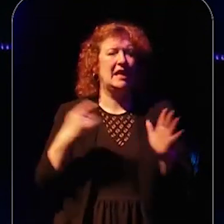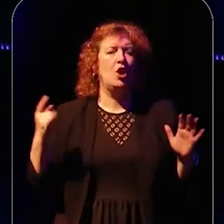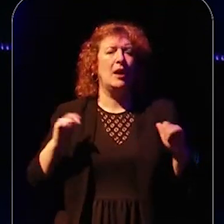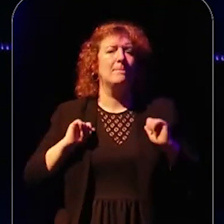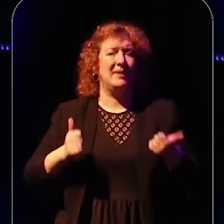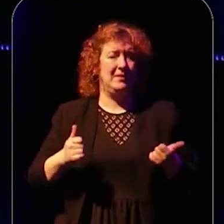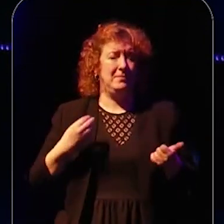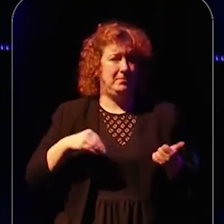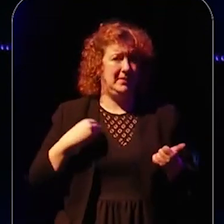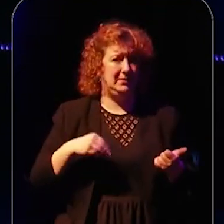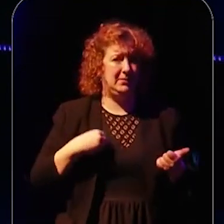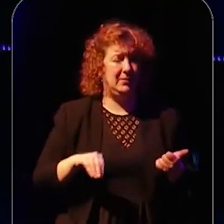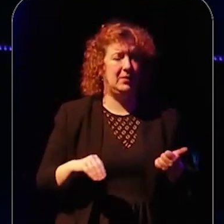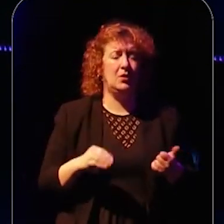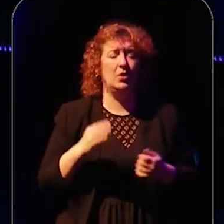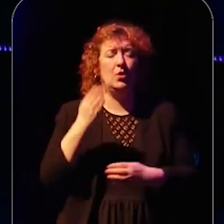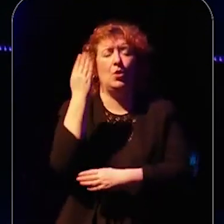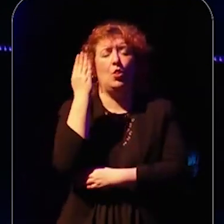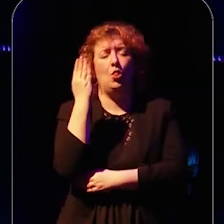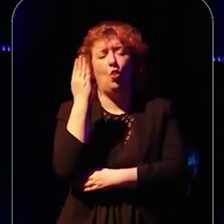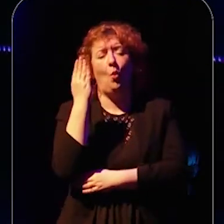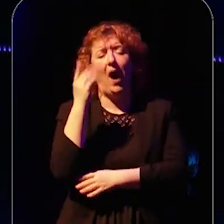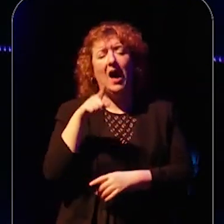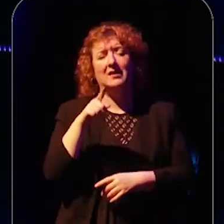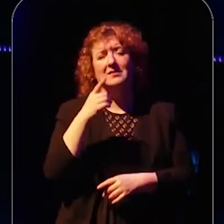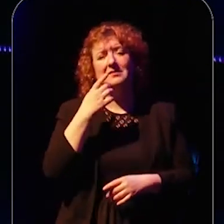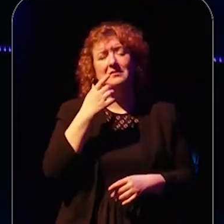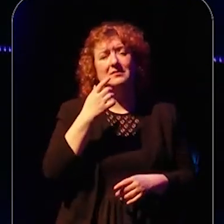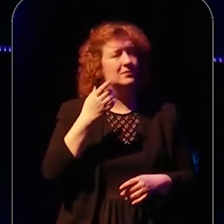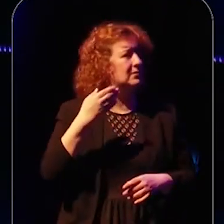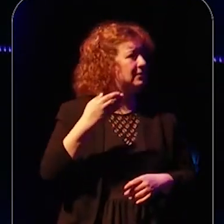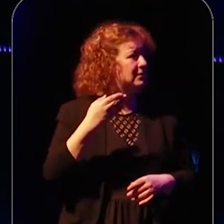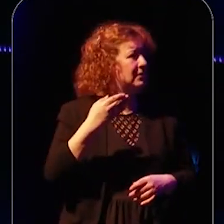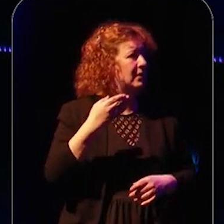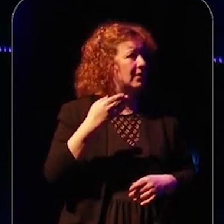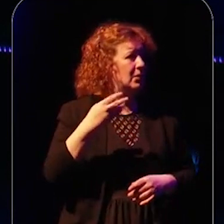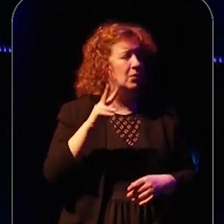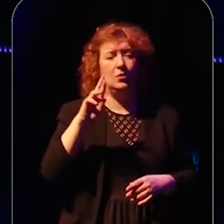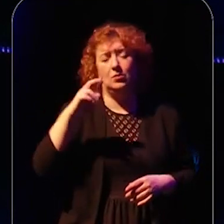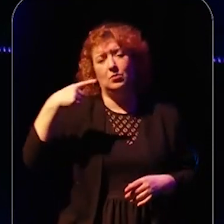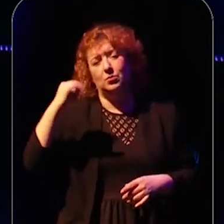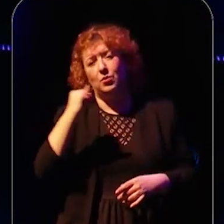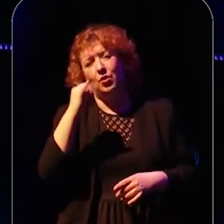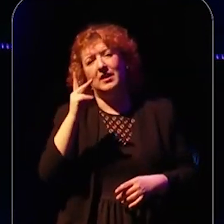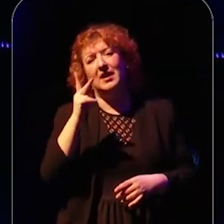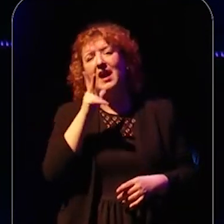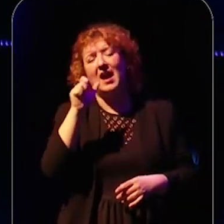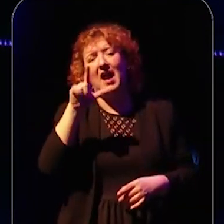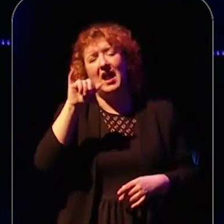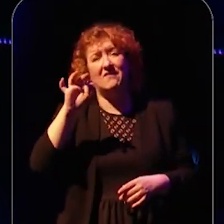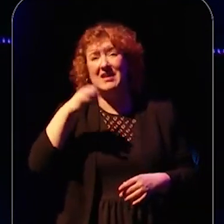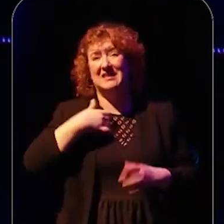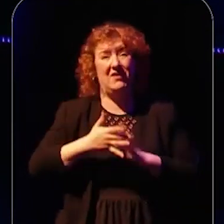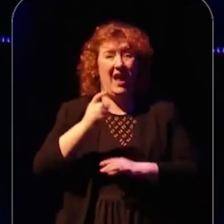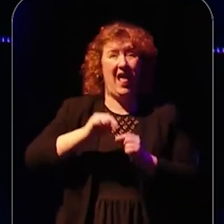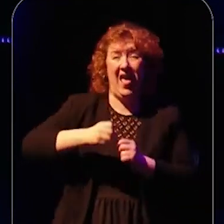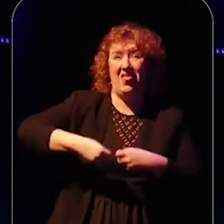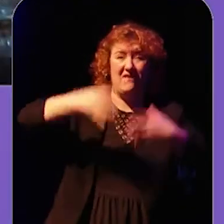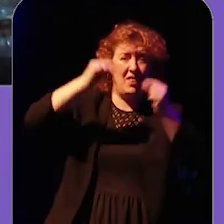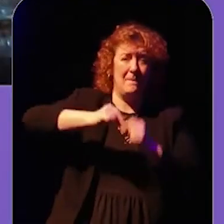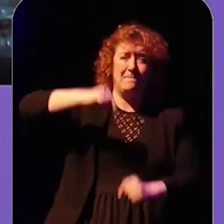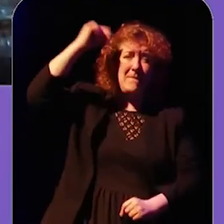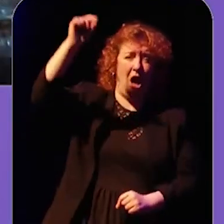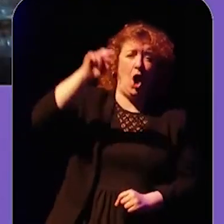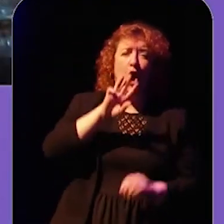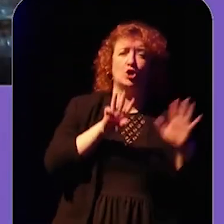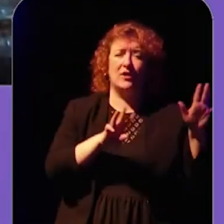tecnología fue en el proyecto del Burj Khalifa en Dubái. Para los que no lo conozcáis, es el edificio más alto del mundo. Tiene 830